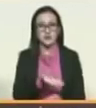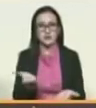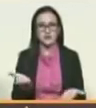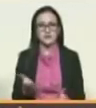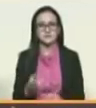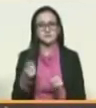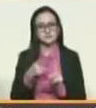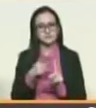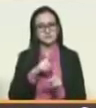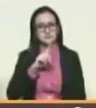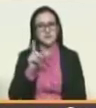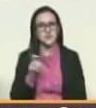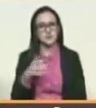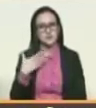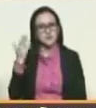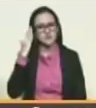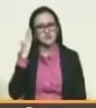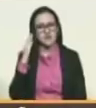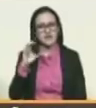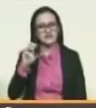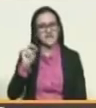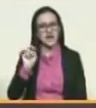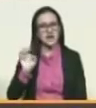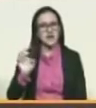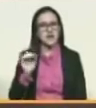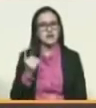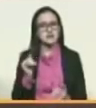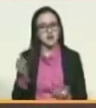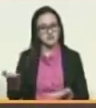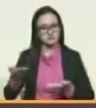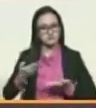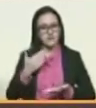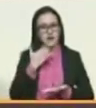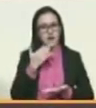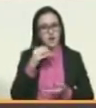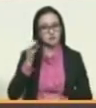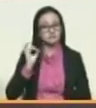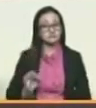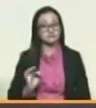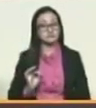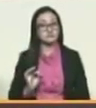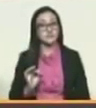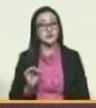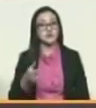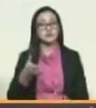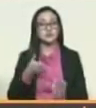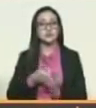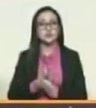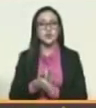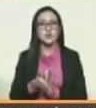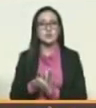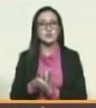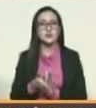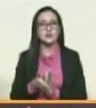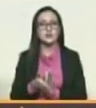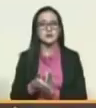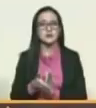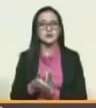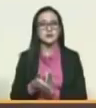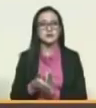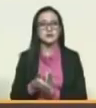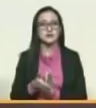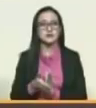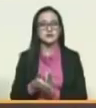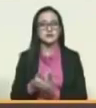con saber si el Consejo Nacional Electoral ya ha recibido alguna confirmación sobre la misiva que se envió a la Organización de